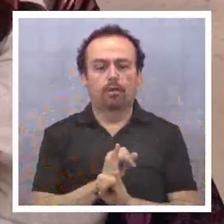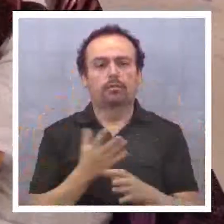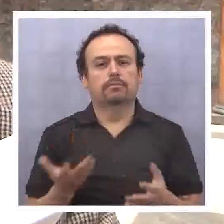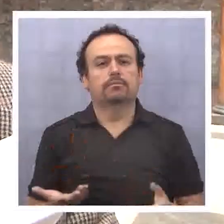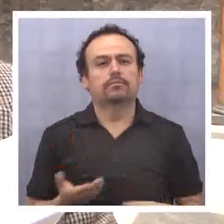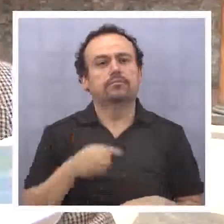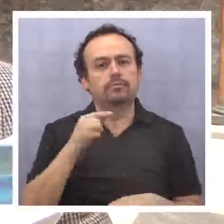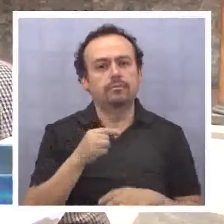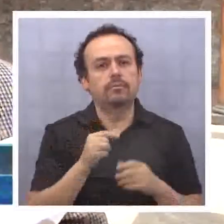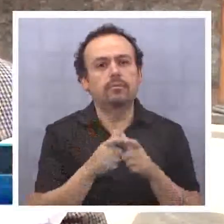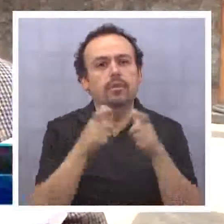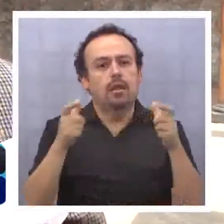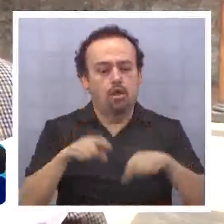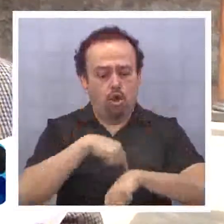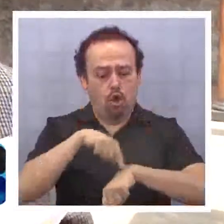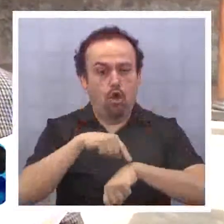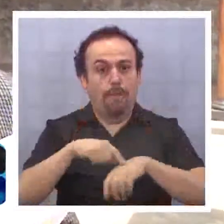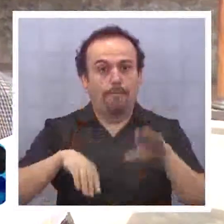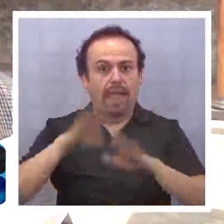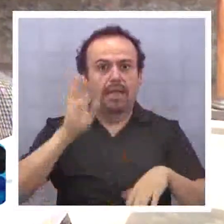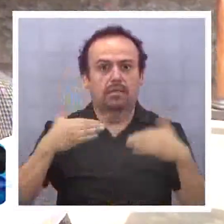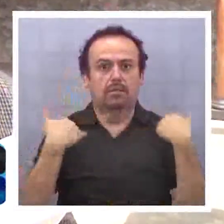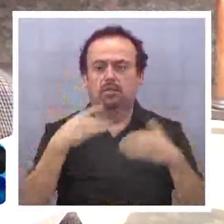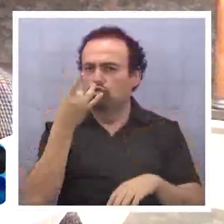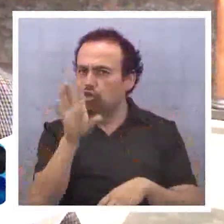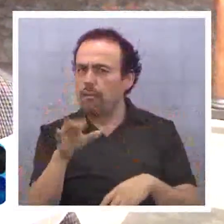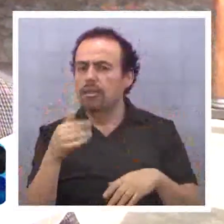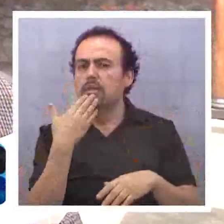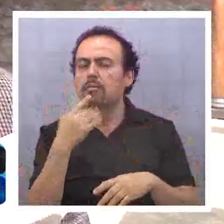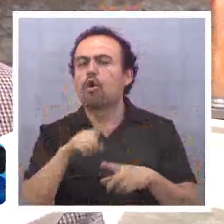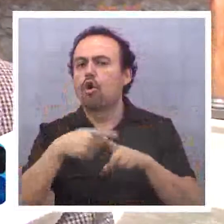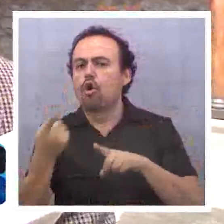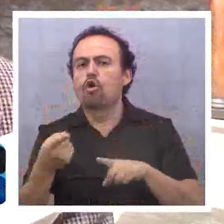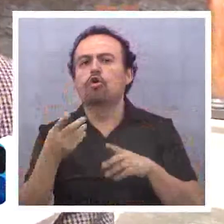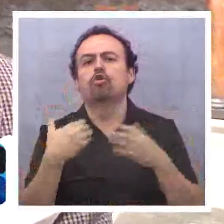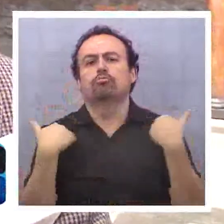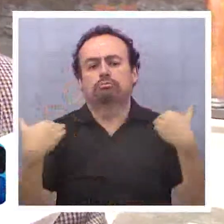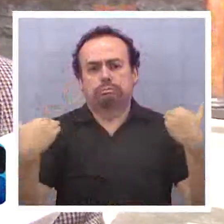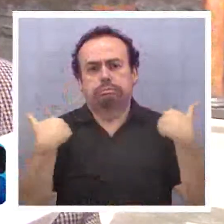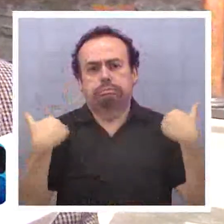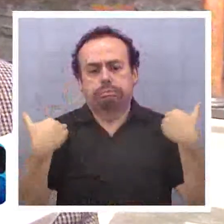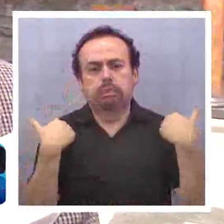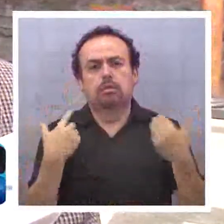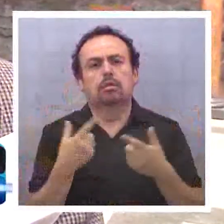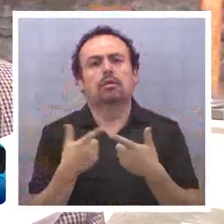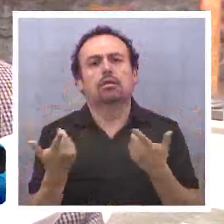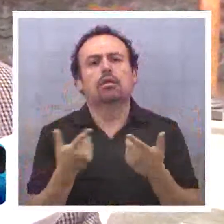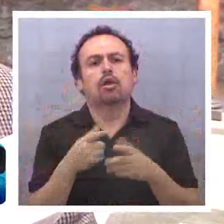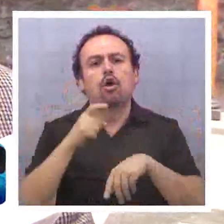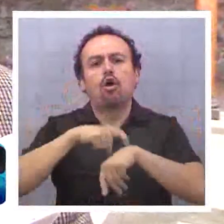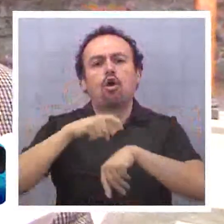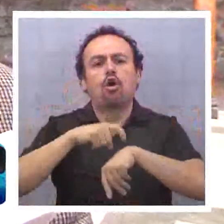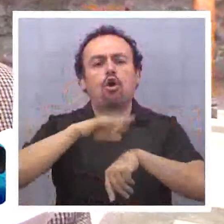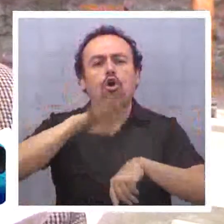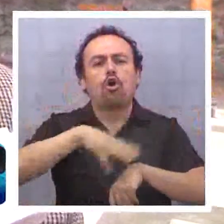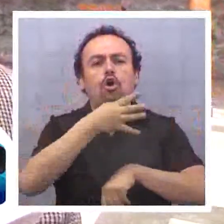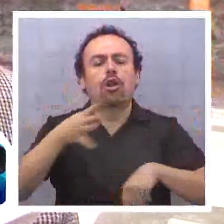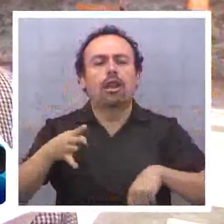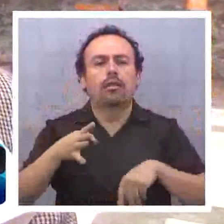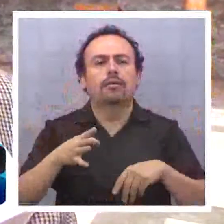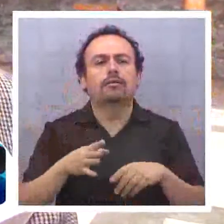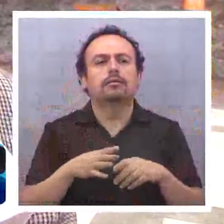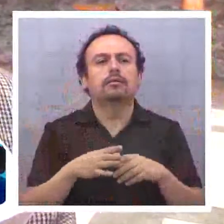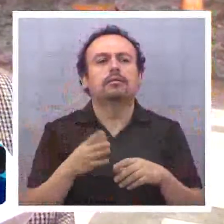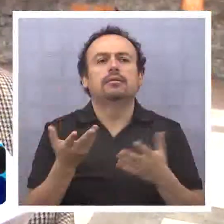vamos a aumentar horas no solamente Educación Física Pero también de educación física en un horario donde Prácticamente